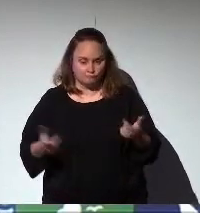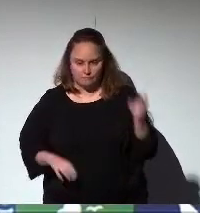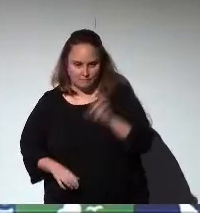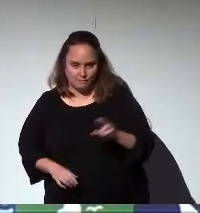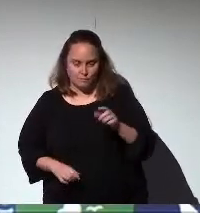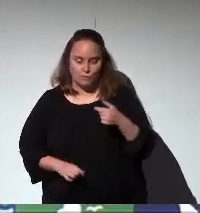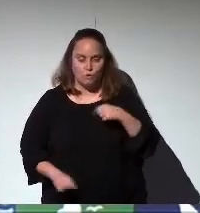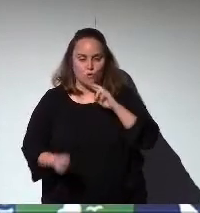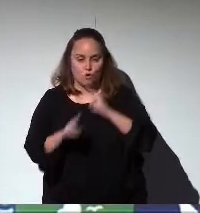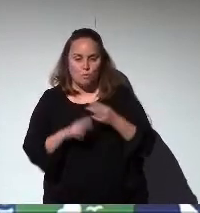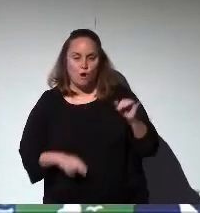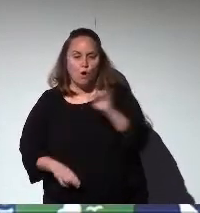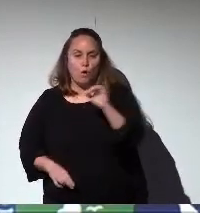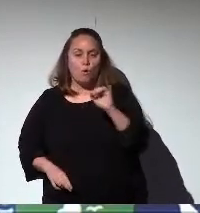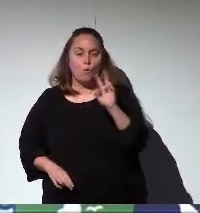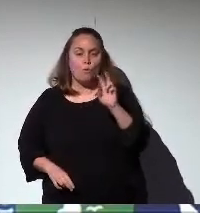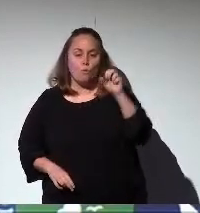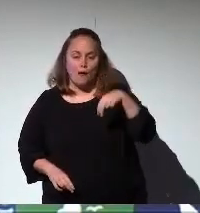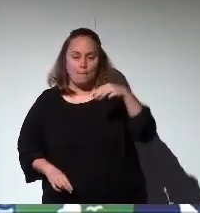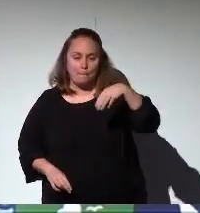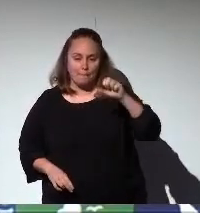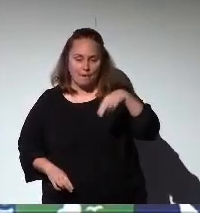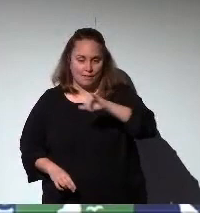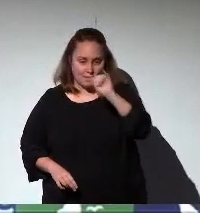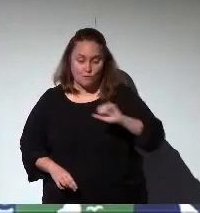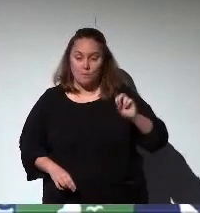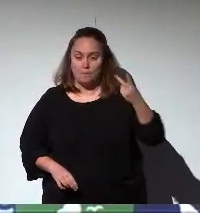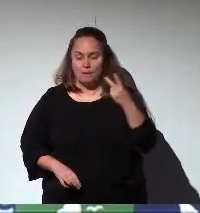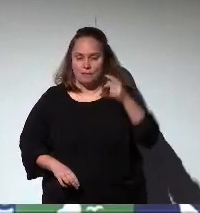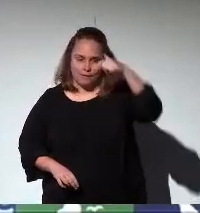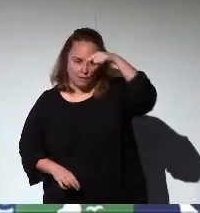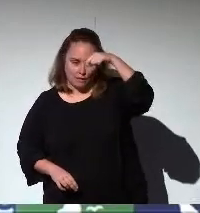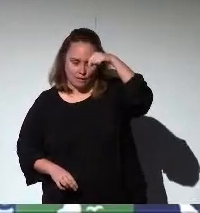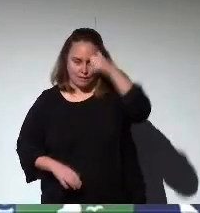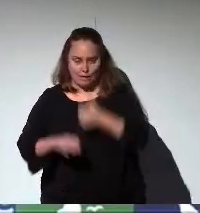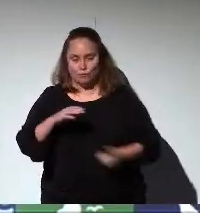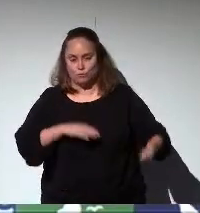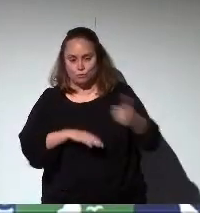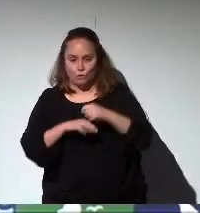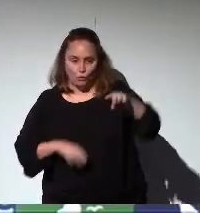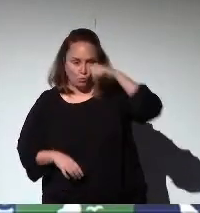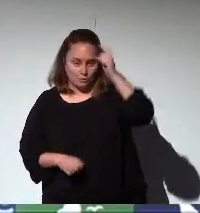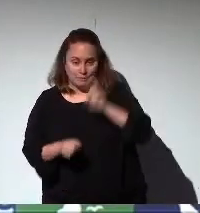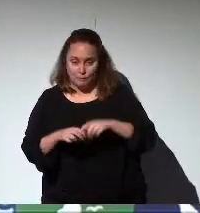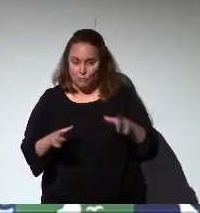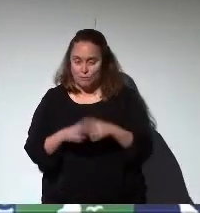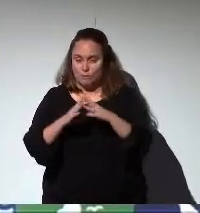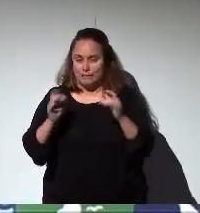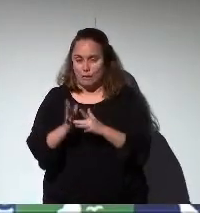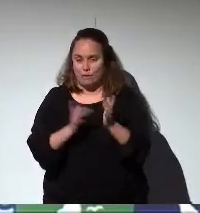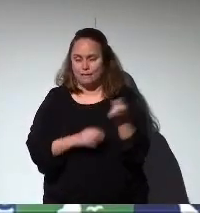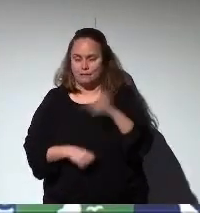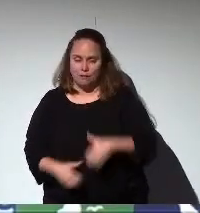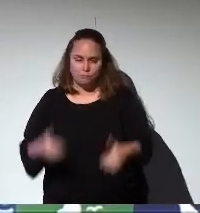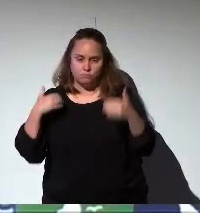Albino Méndez, soy vicerrector de Cultura y Participación Social de la Universidad de La Laguna, y el área de